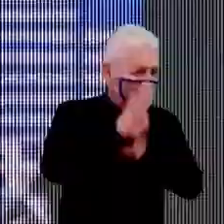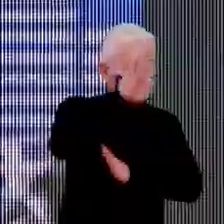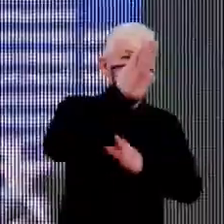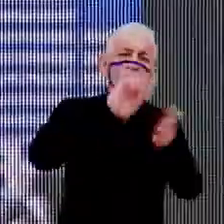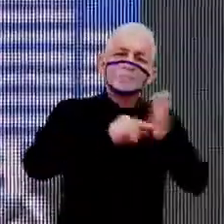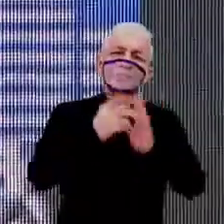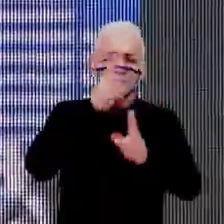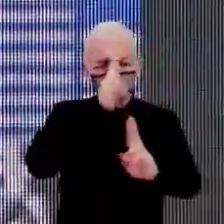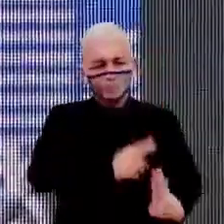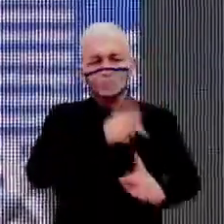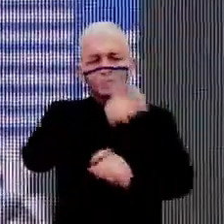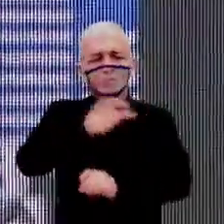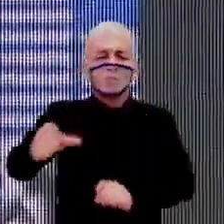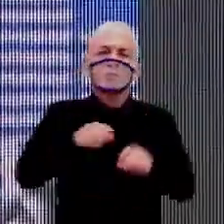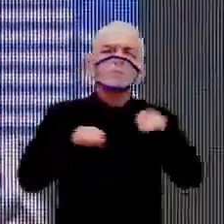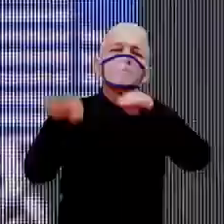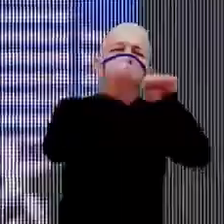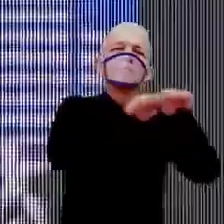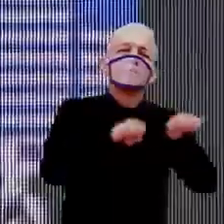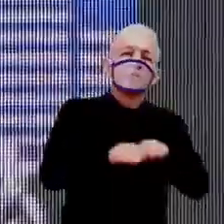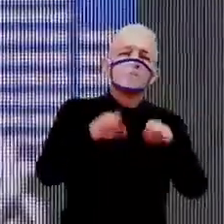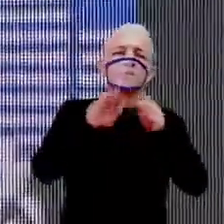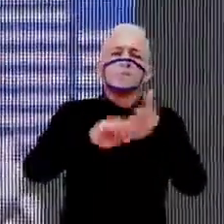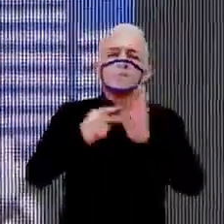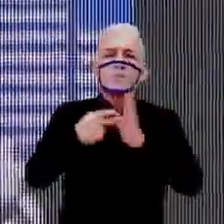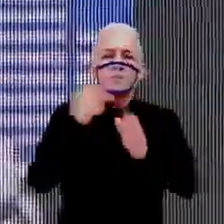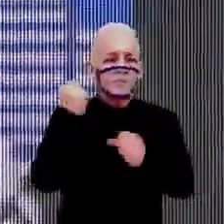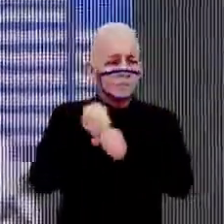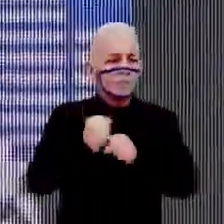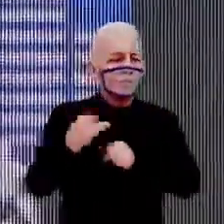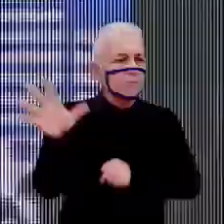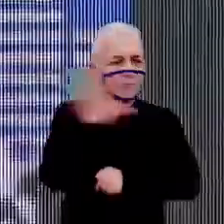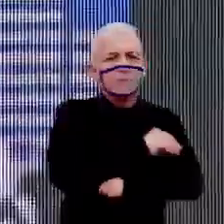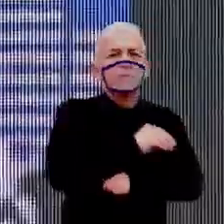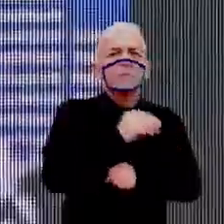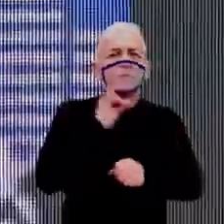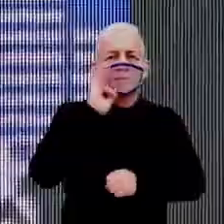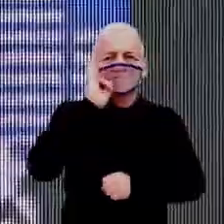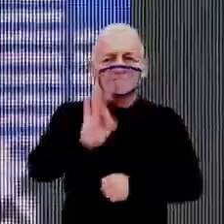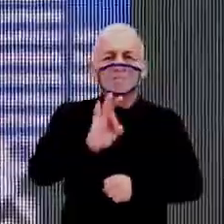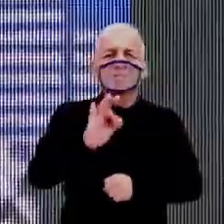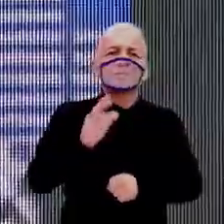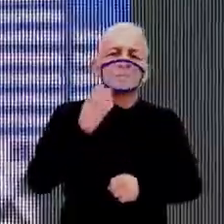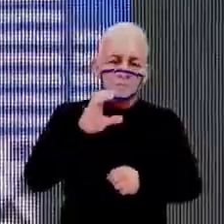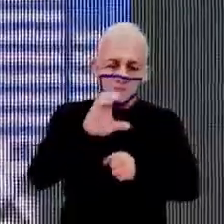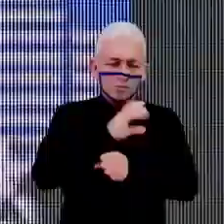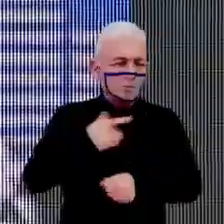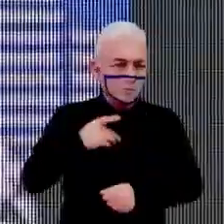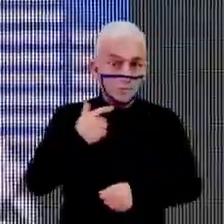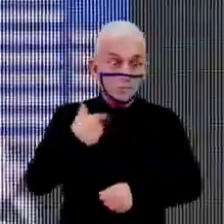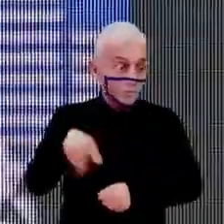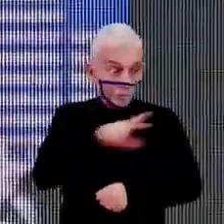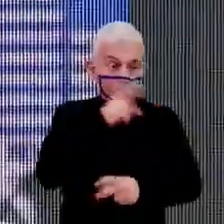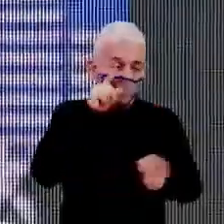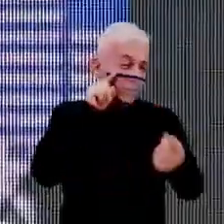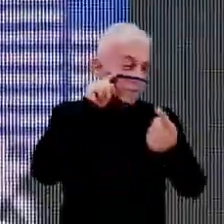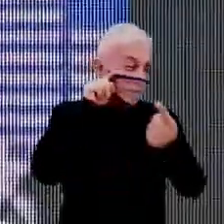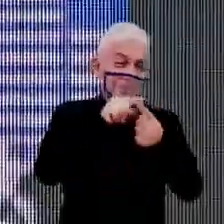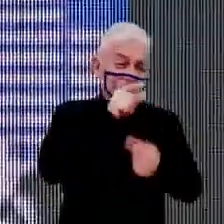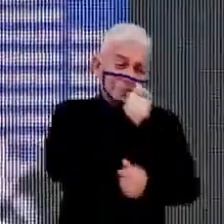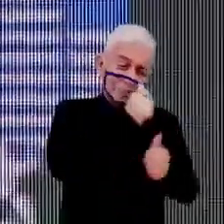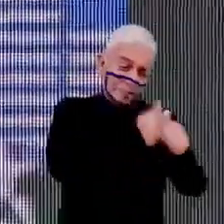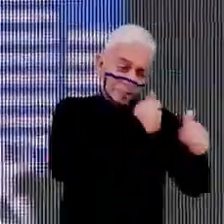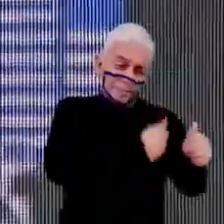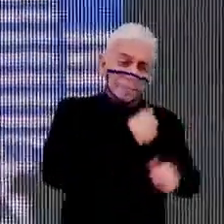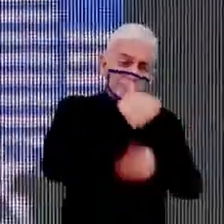que busca dignidad, que busca equidad, que busca generar empleo de calidad. Y por eso nuestra apuesta es que cada una de esas personas